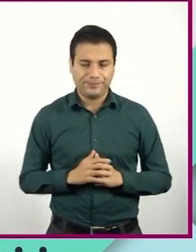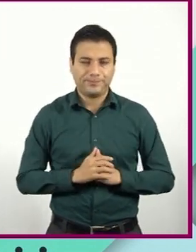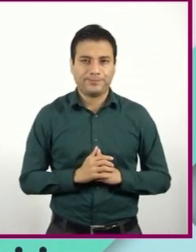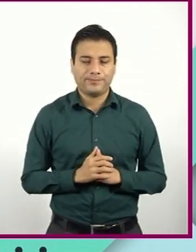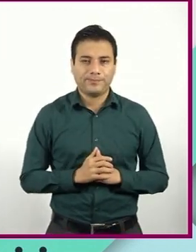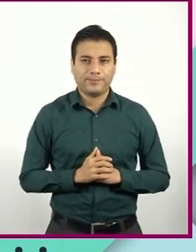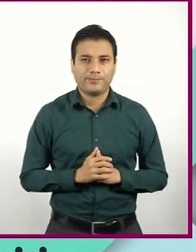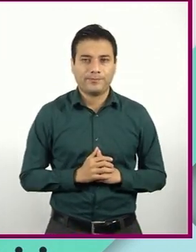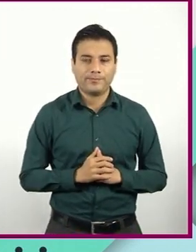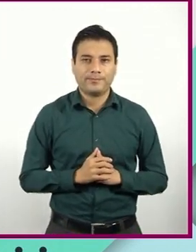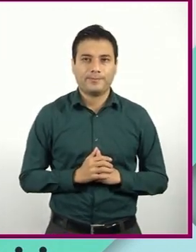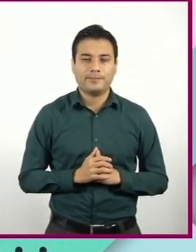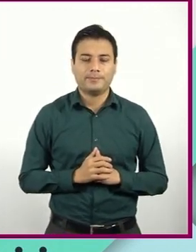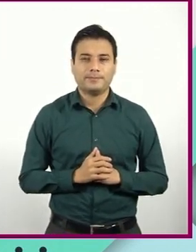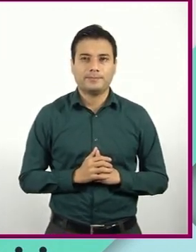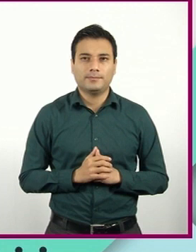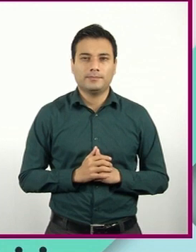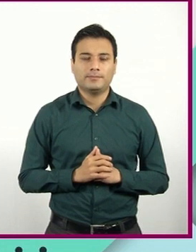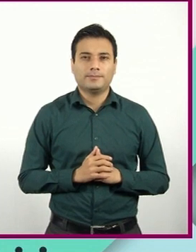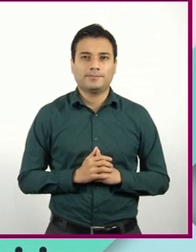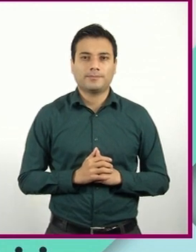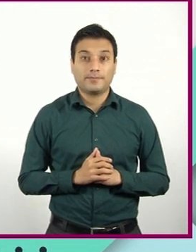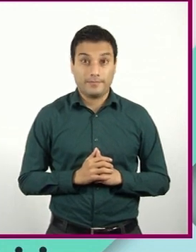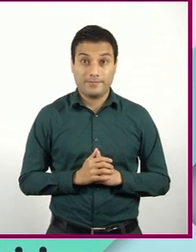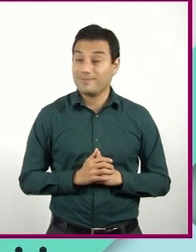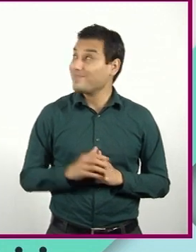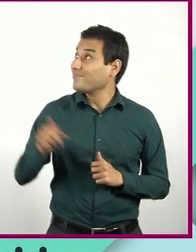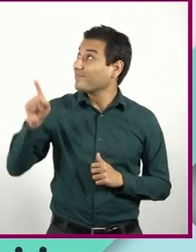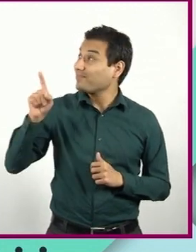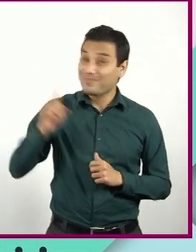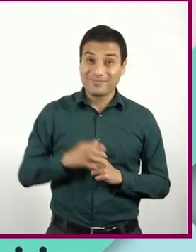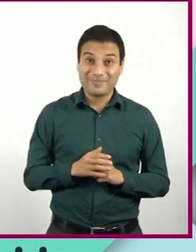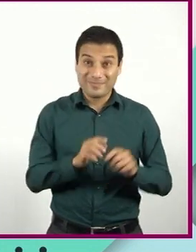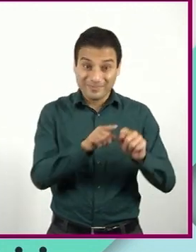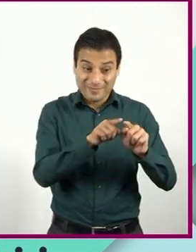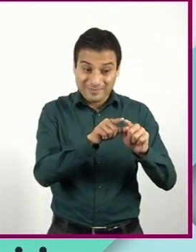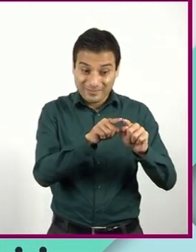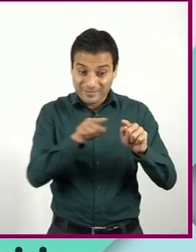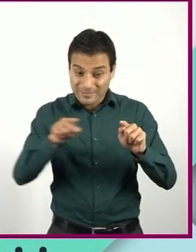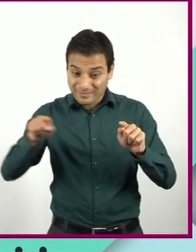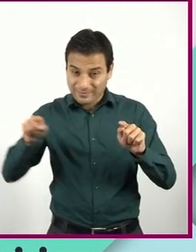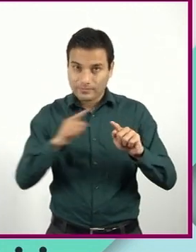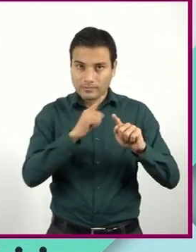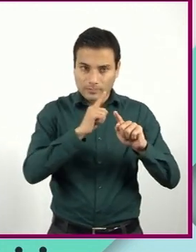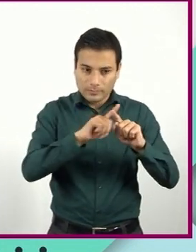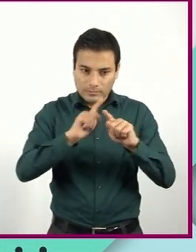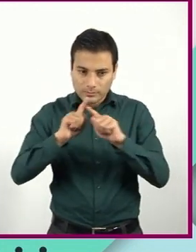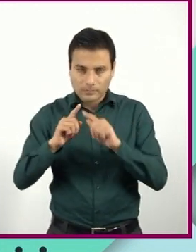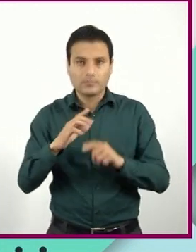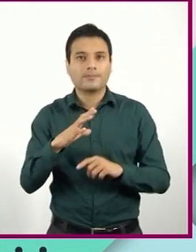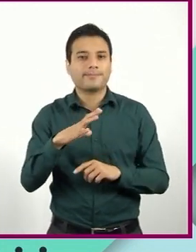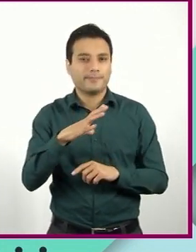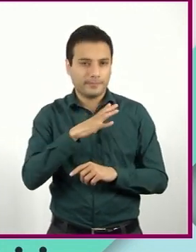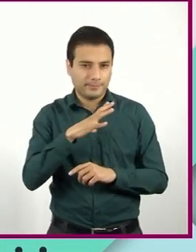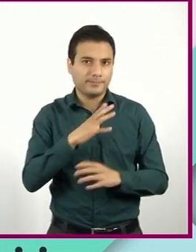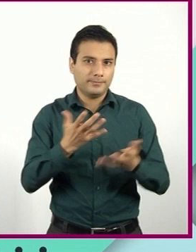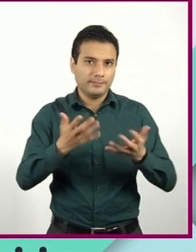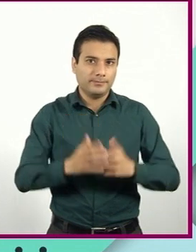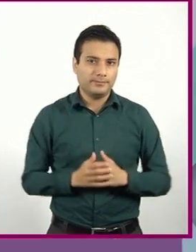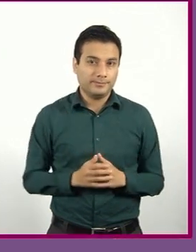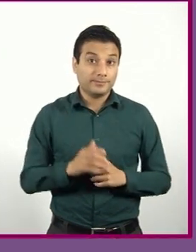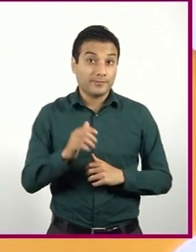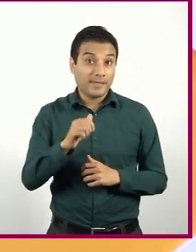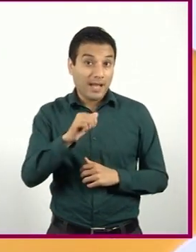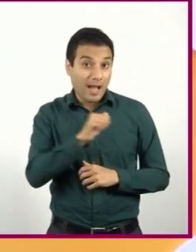y 2.49, siendo todos estos números las posibles distancias en kilómetros que pudo recorrer Ana.